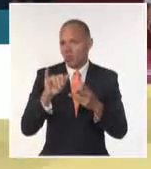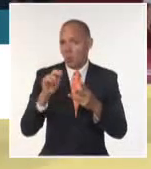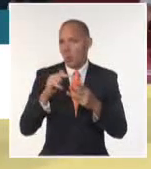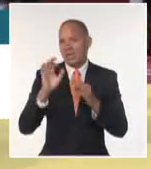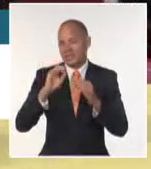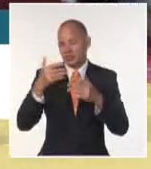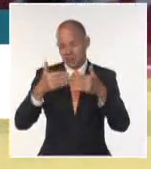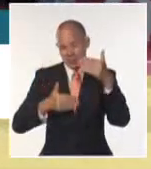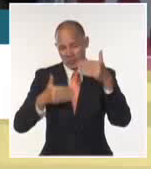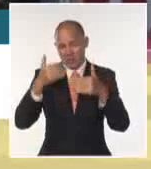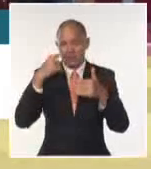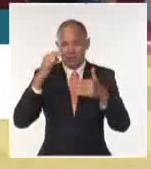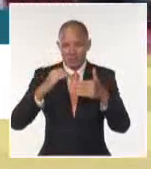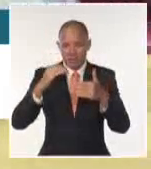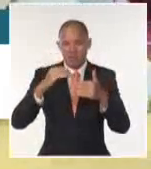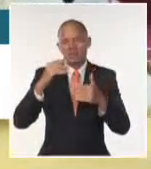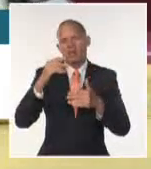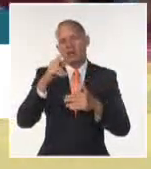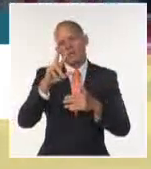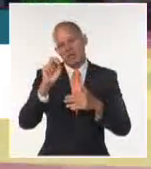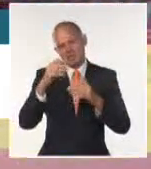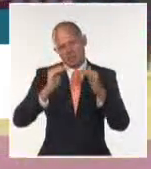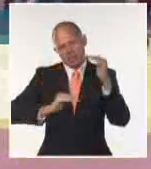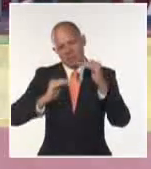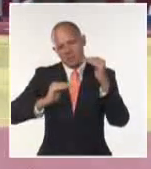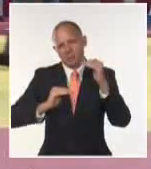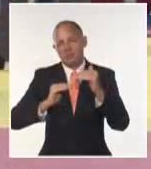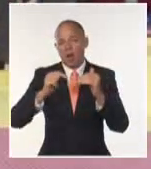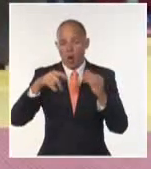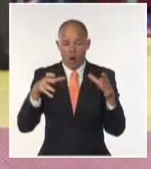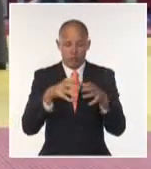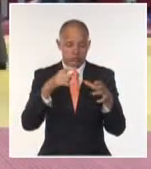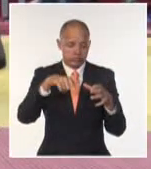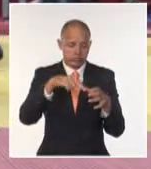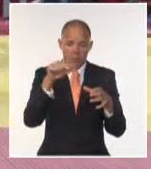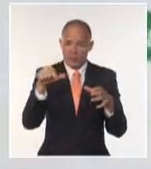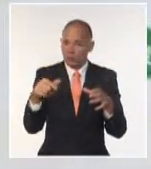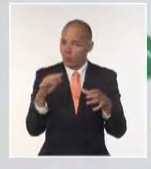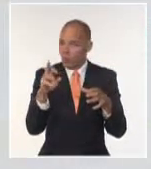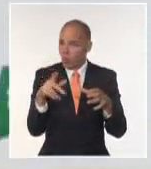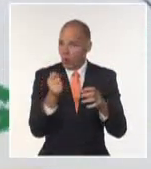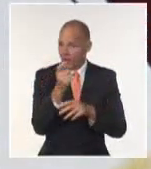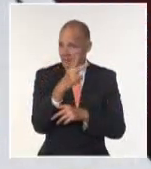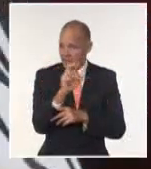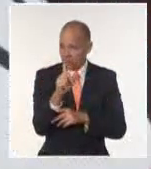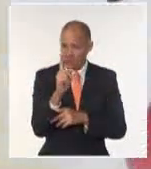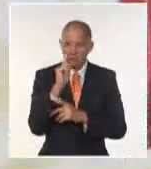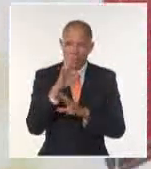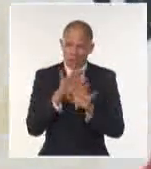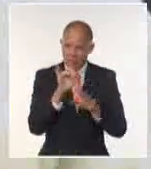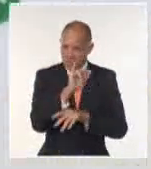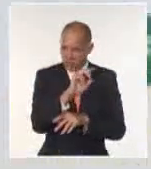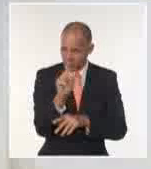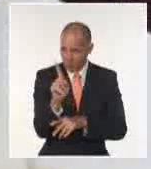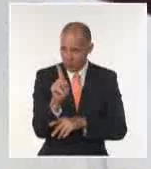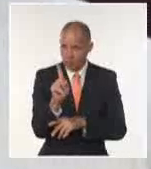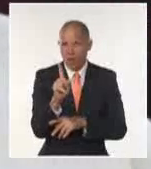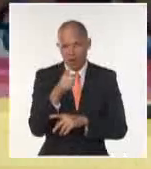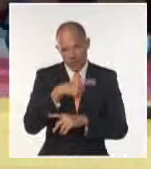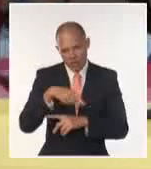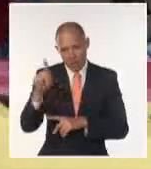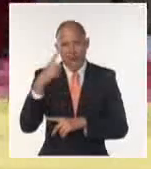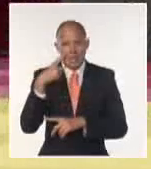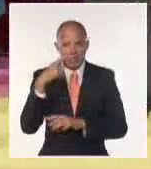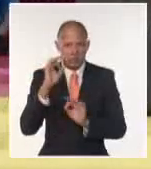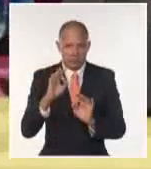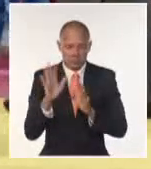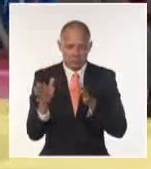61 atletas buscará una mayor eficiencia en todas las disciplinas donde tendremos representación tengamos en